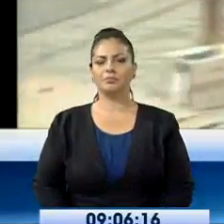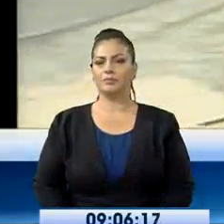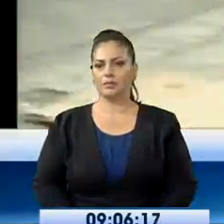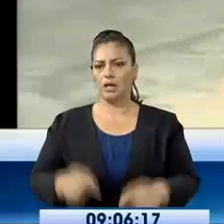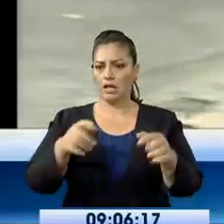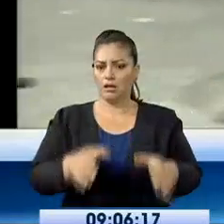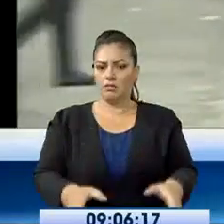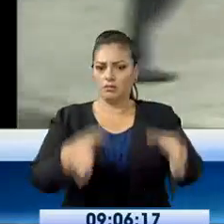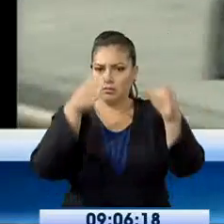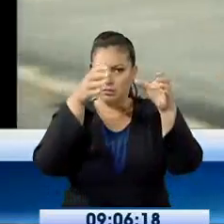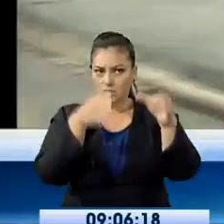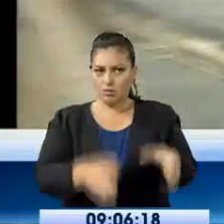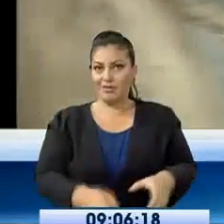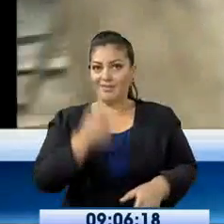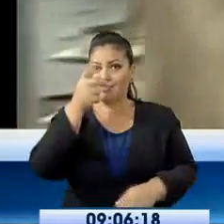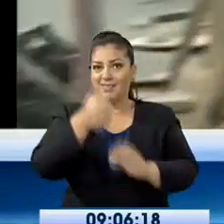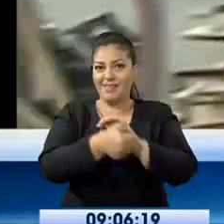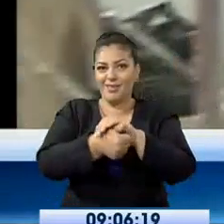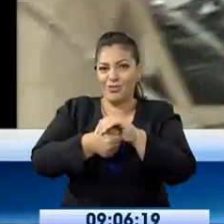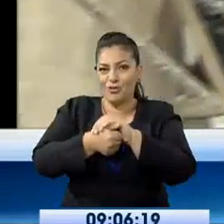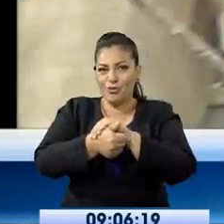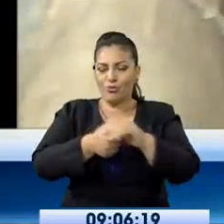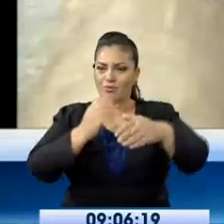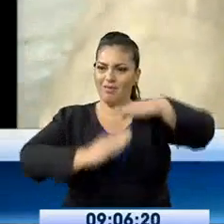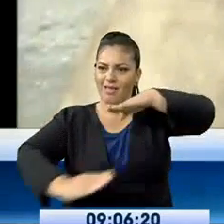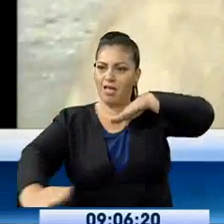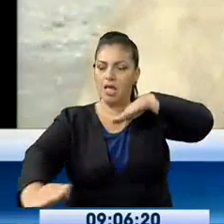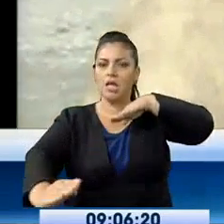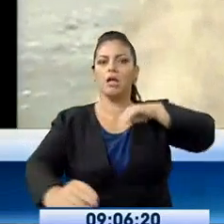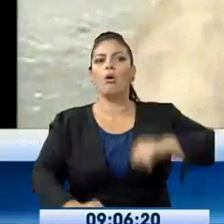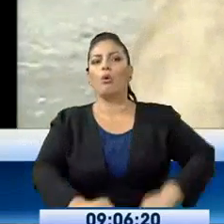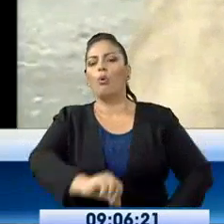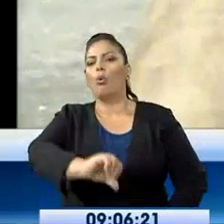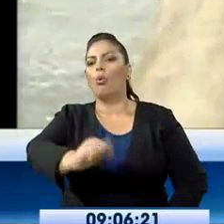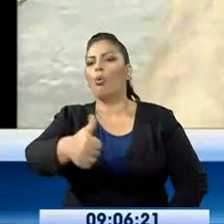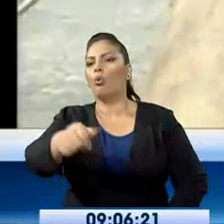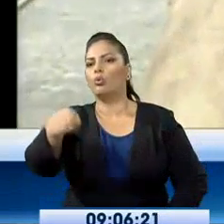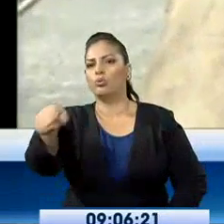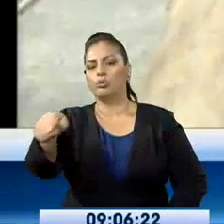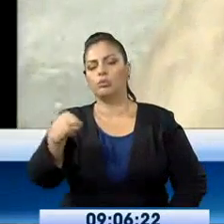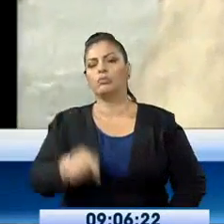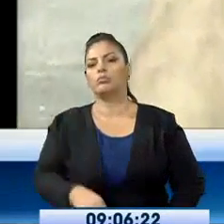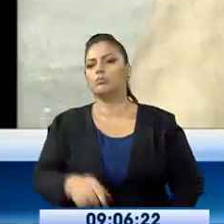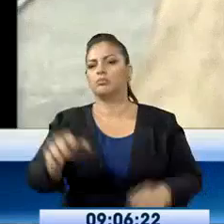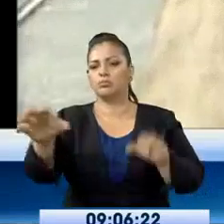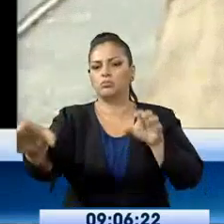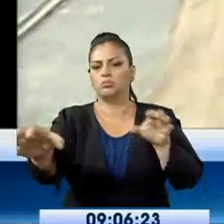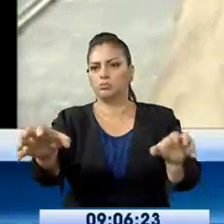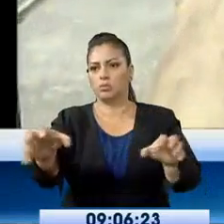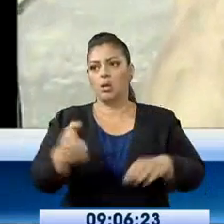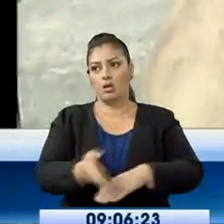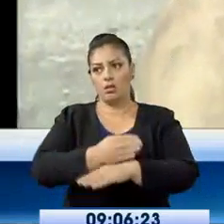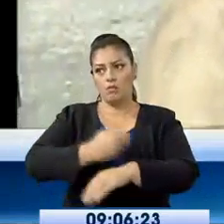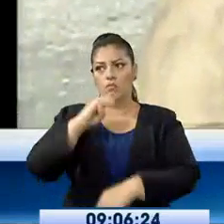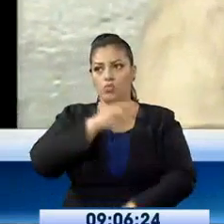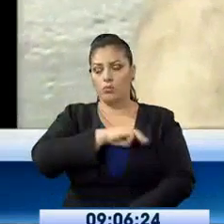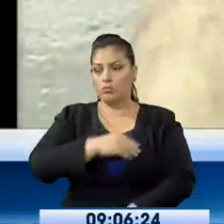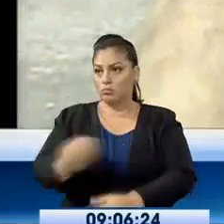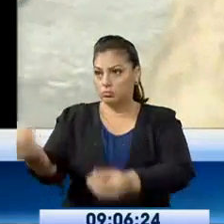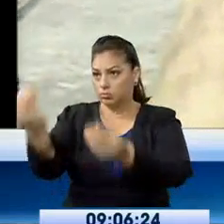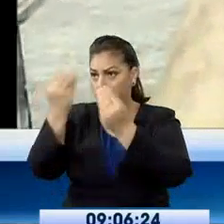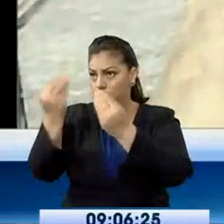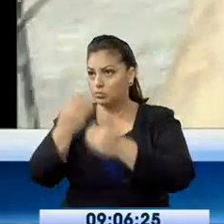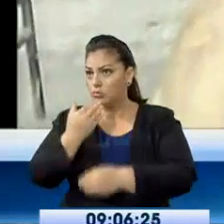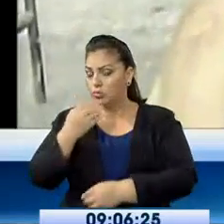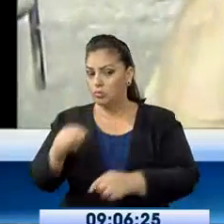va a estar a un lado, siempre rigiéndonos a los espacios que nos dio la ordenanza pública, que son 6 metros, y dejando